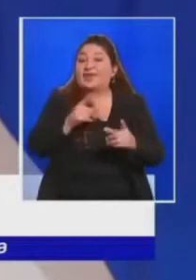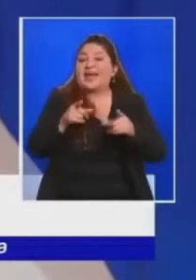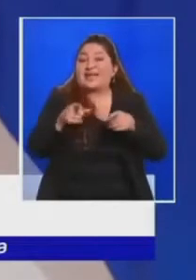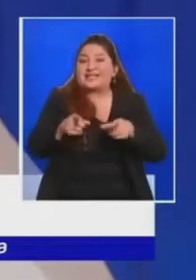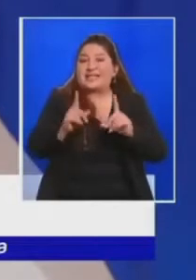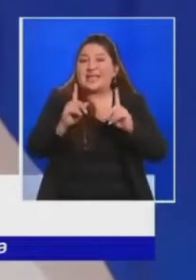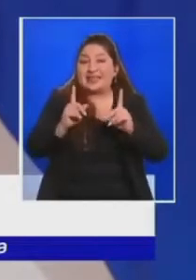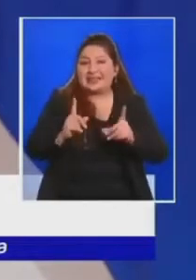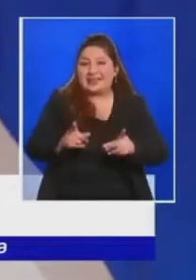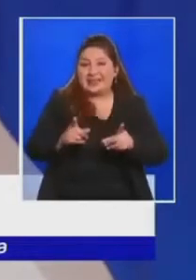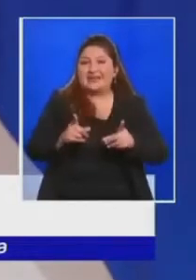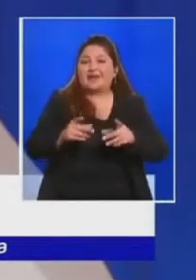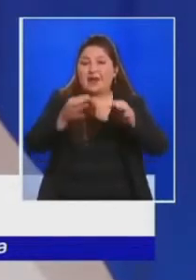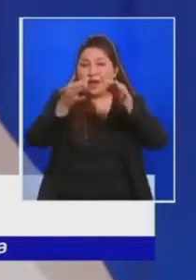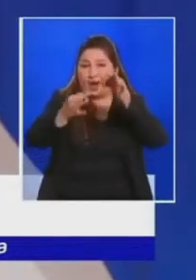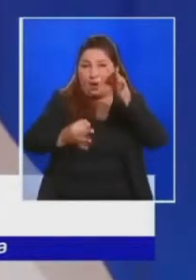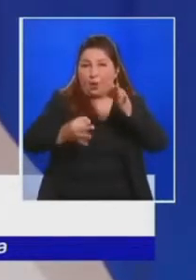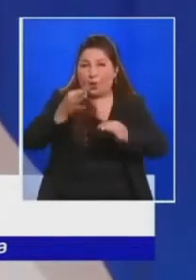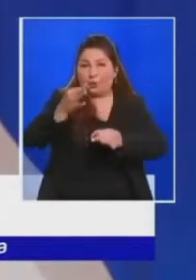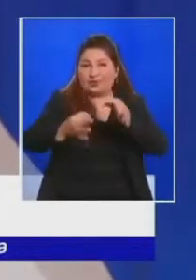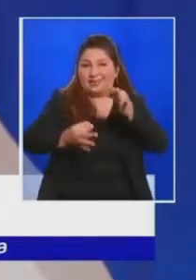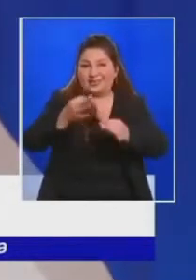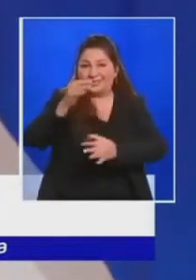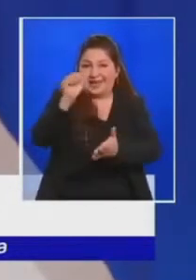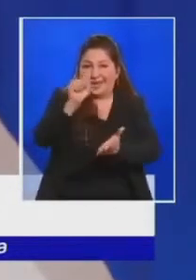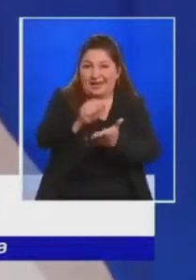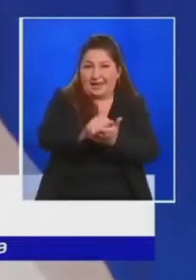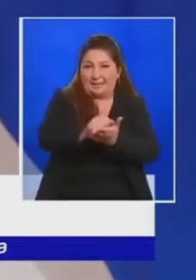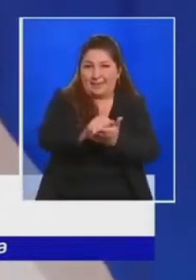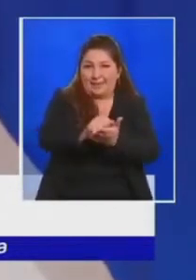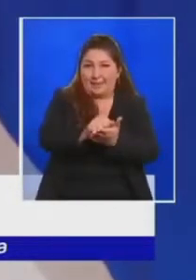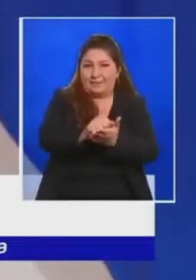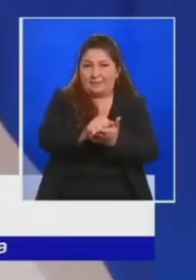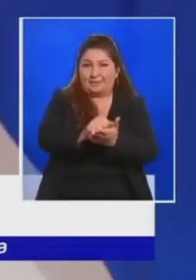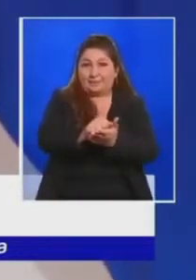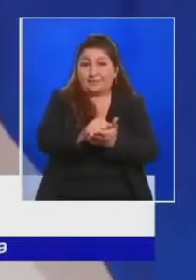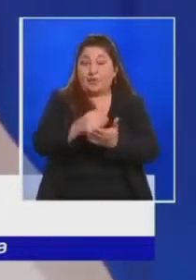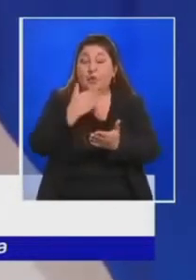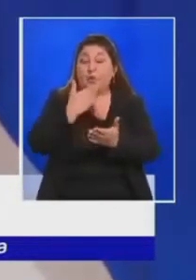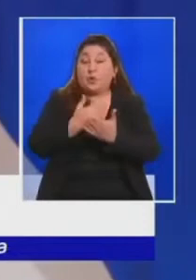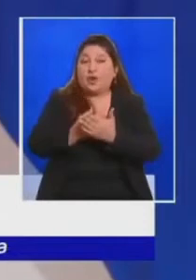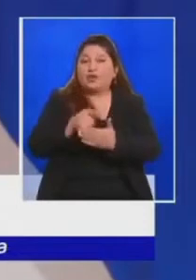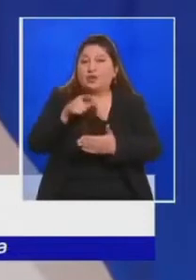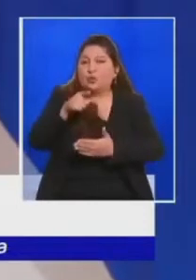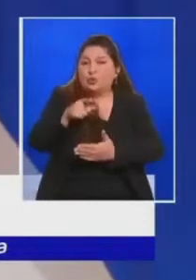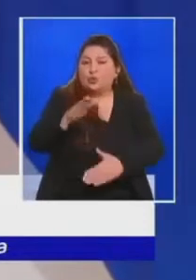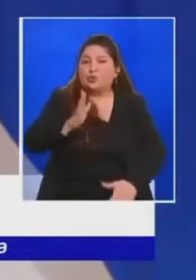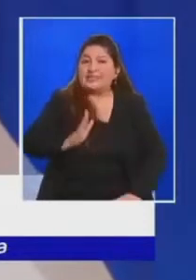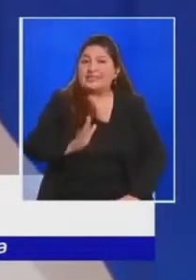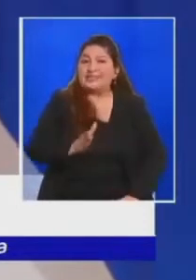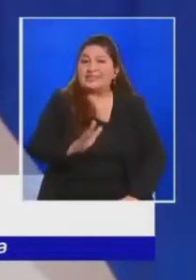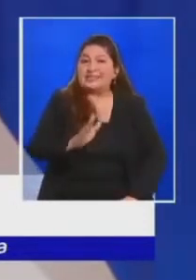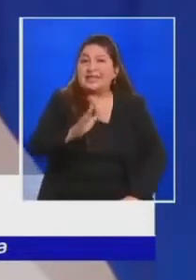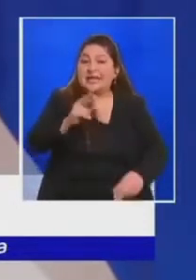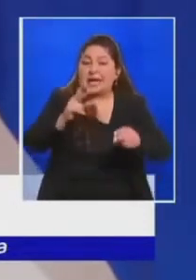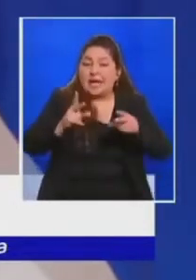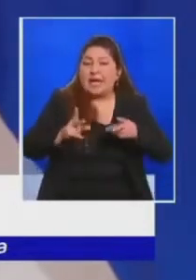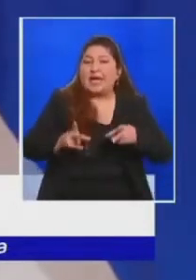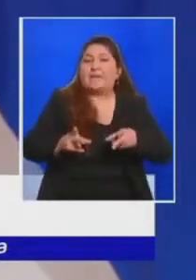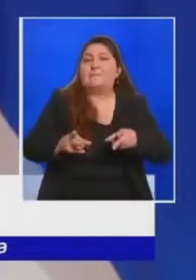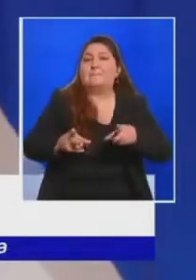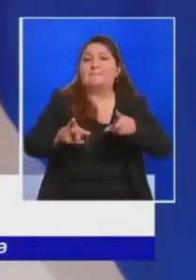reclamar la justicia. De caso contrario, del momento que tú sigues sosteniendo o permitiendo la existencia